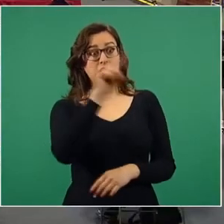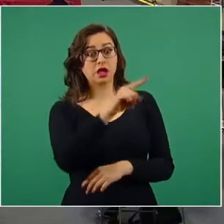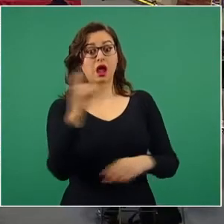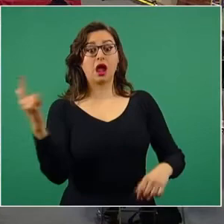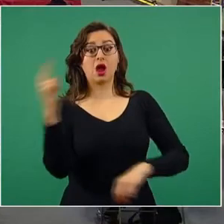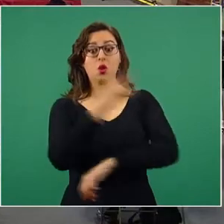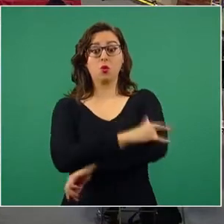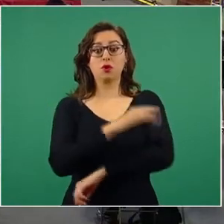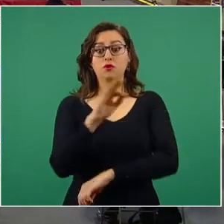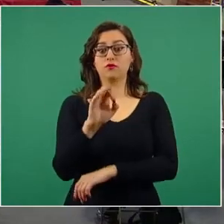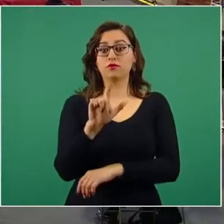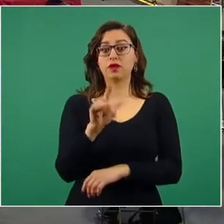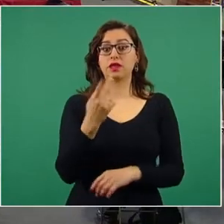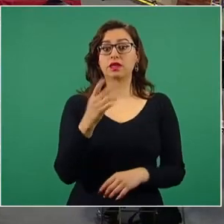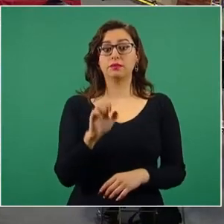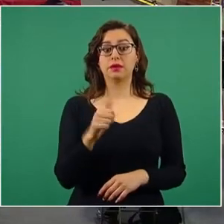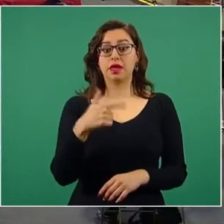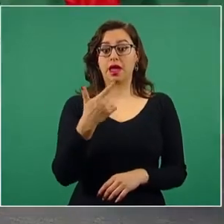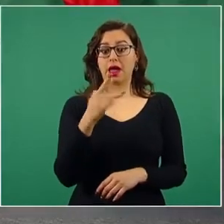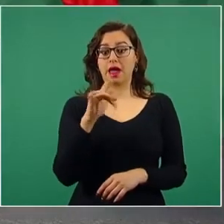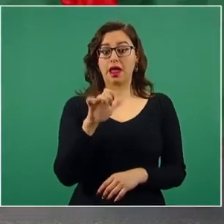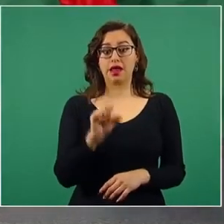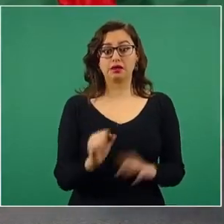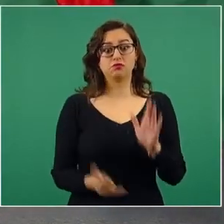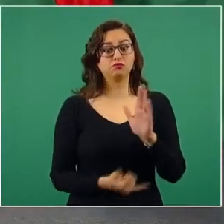construyendo. En fin,